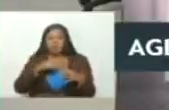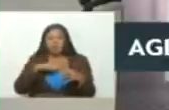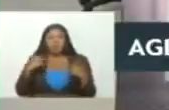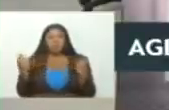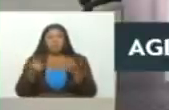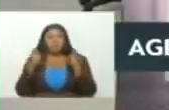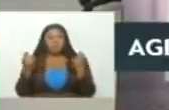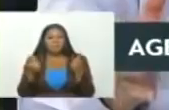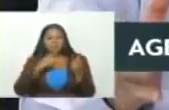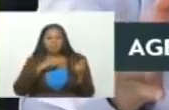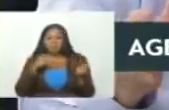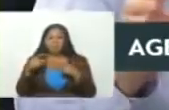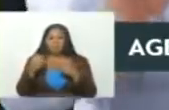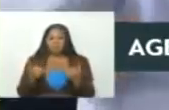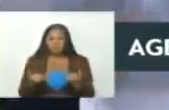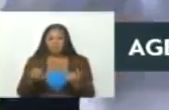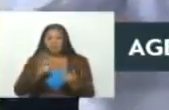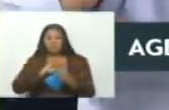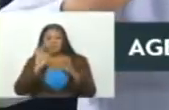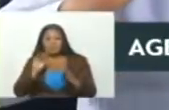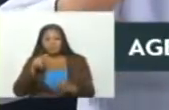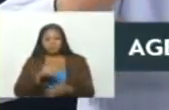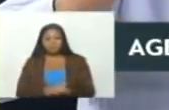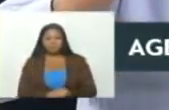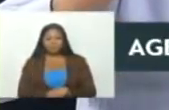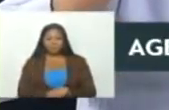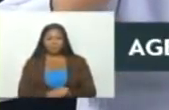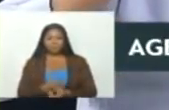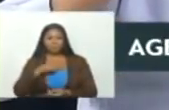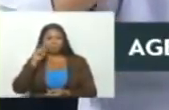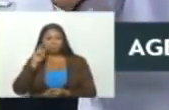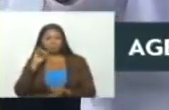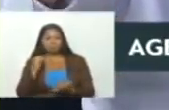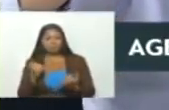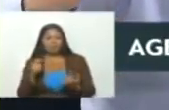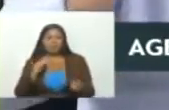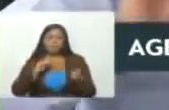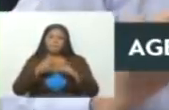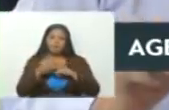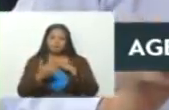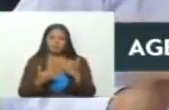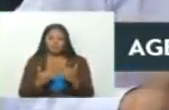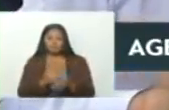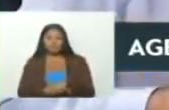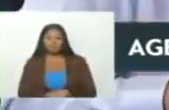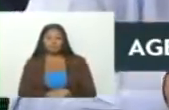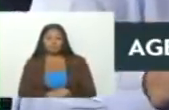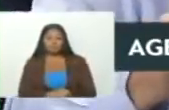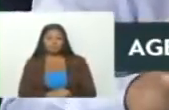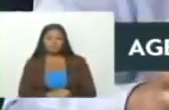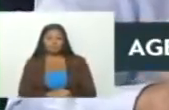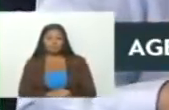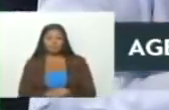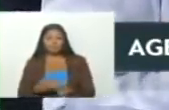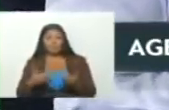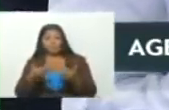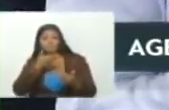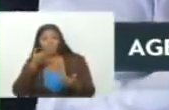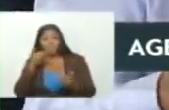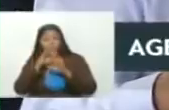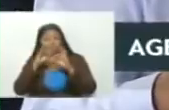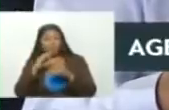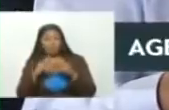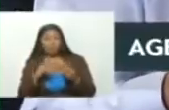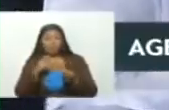promover tus exportaciones, como muchos lo hacen, diseñando una política cambiaria que le dé mayor competitividad,